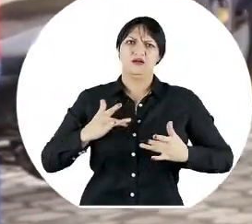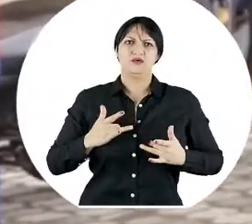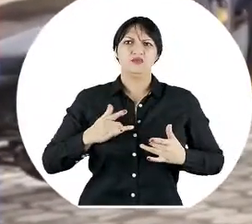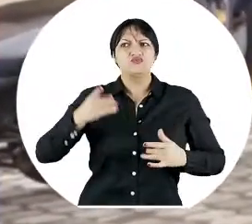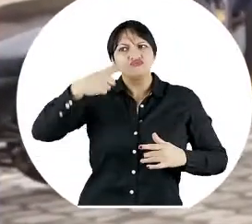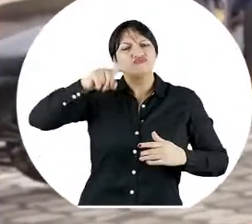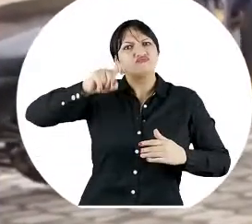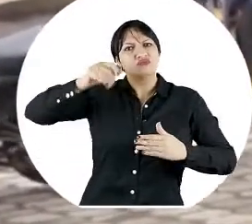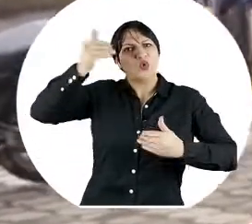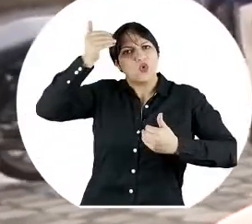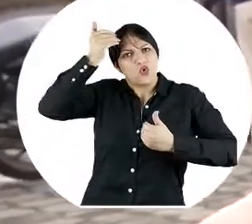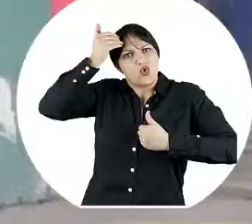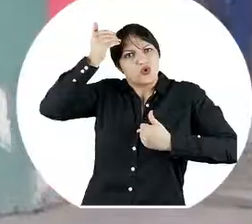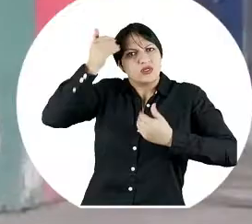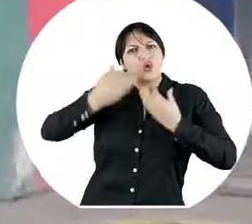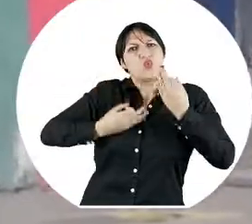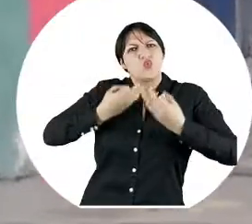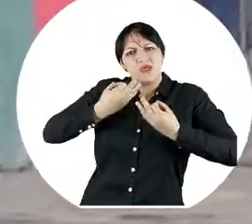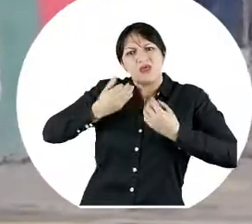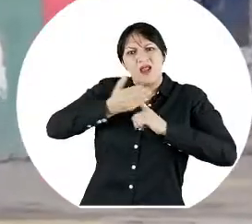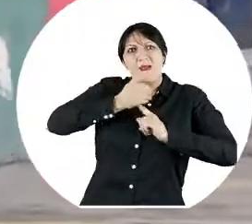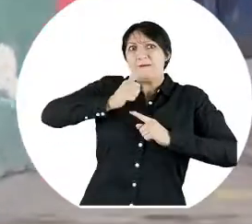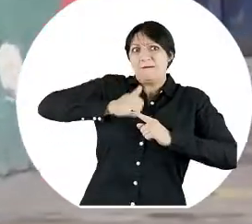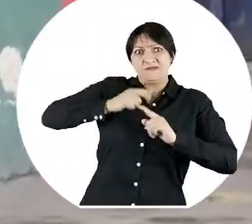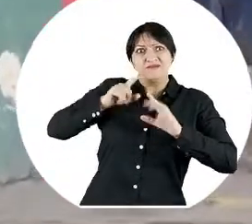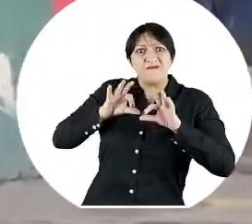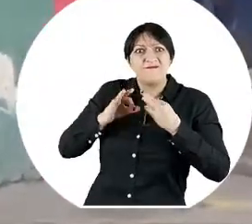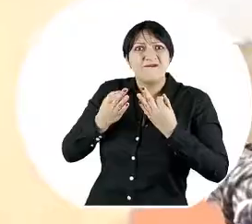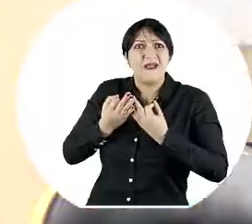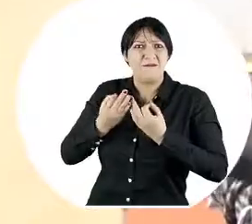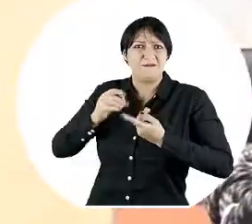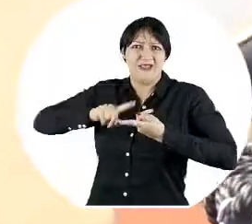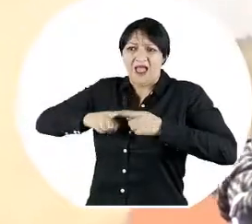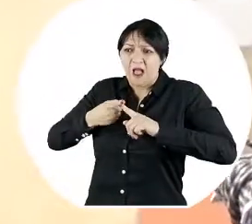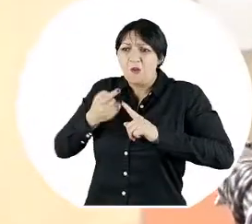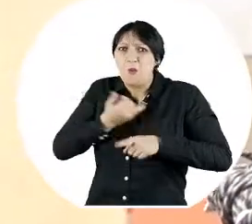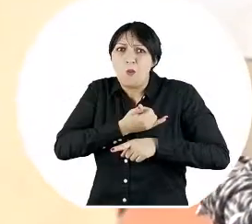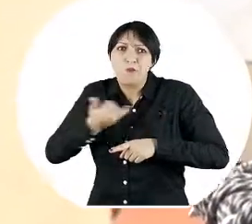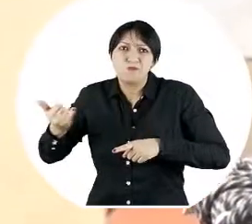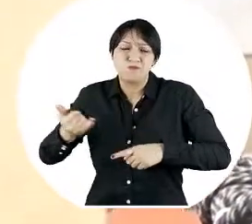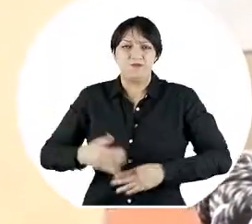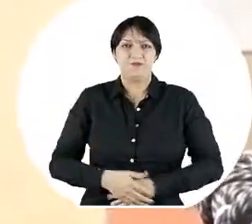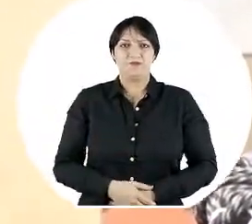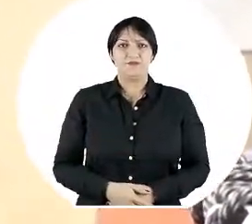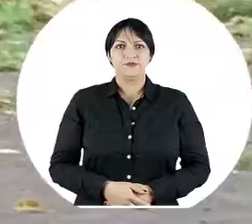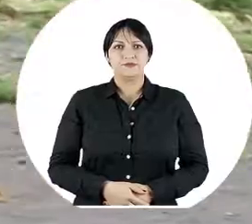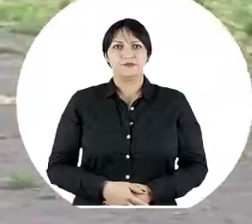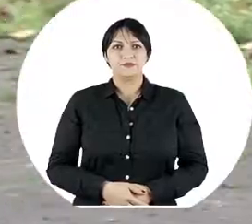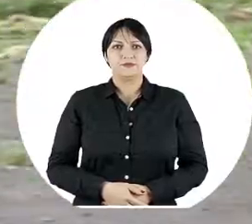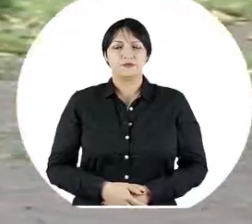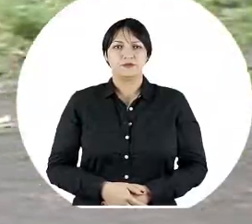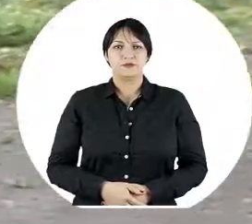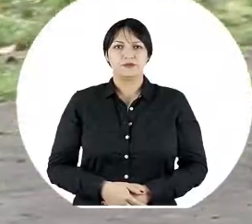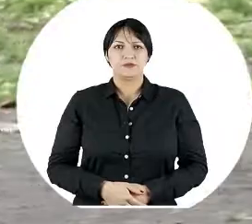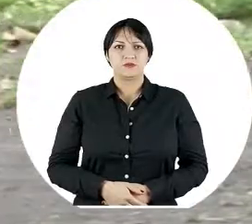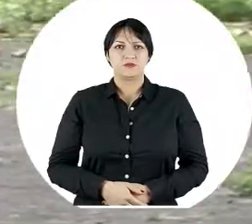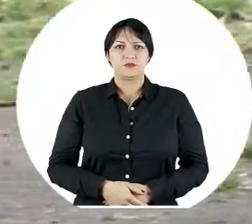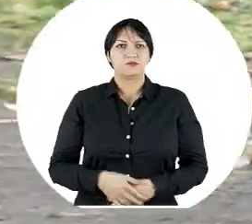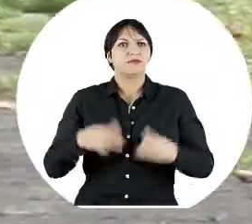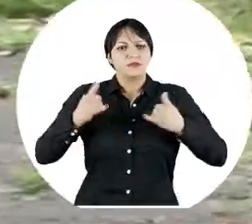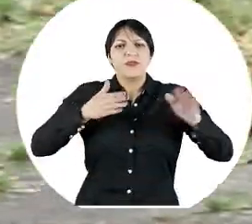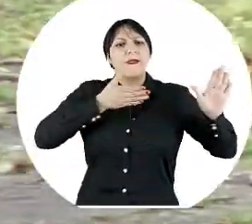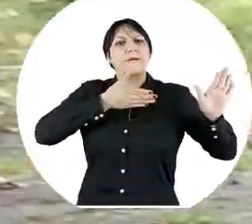que nos exige salud y poder así proteger los nuestros, nuestra familia, nuestros amigos, nuestros vecinos.